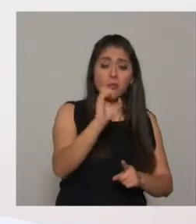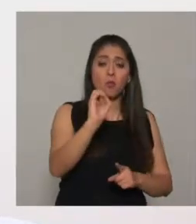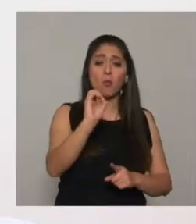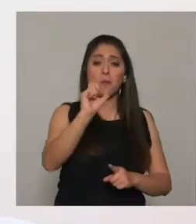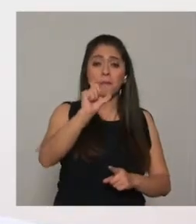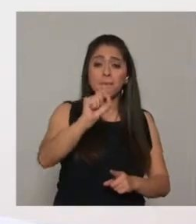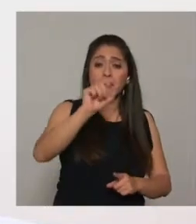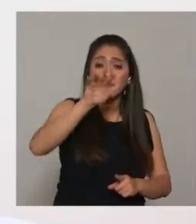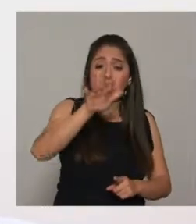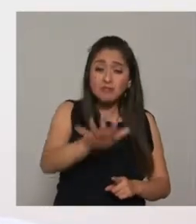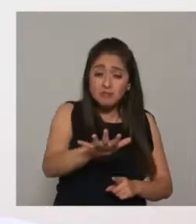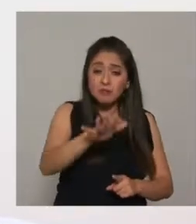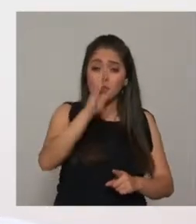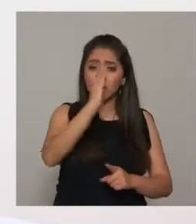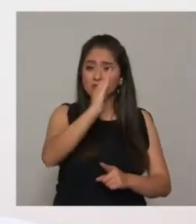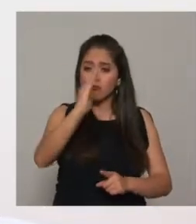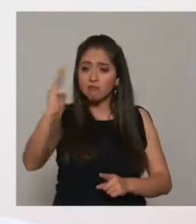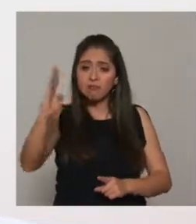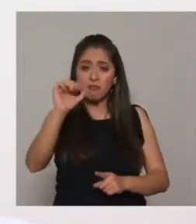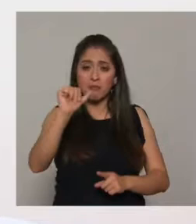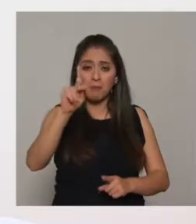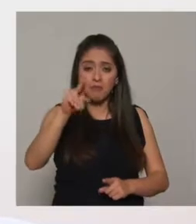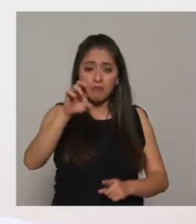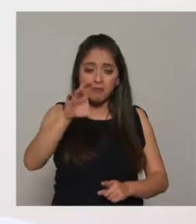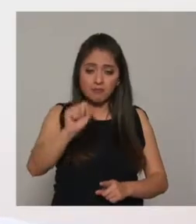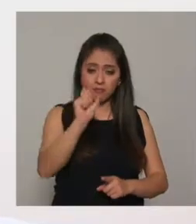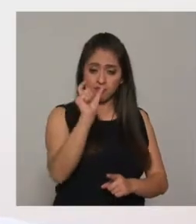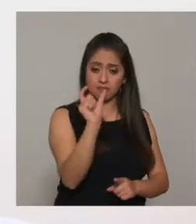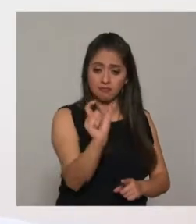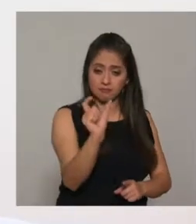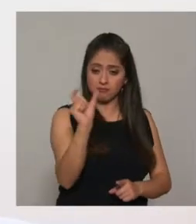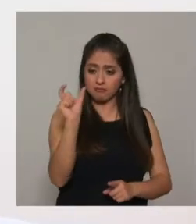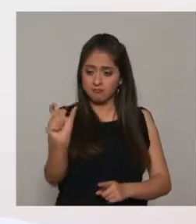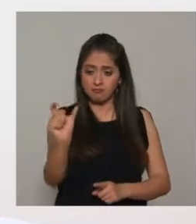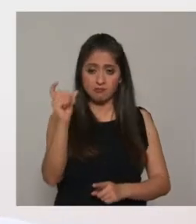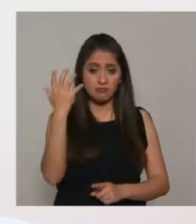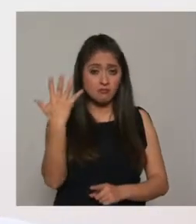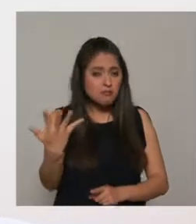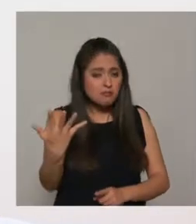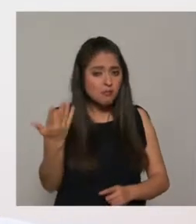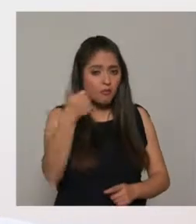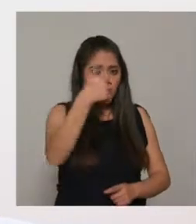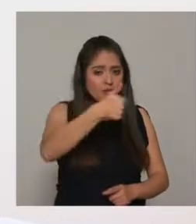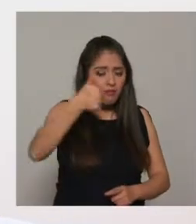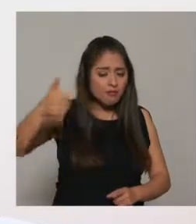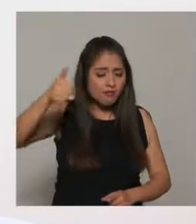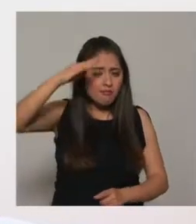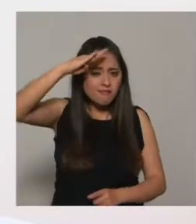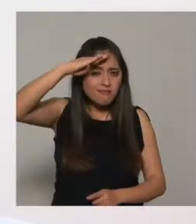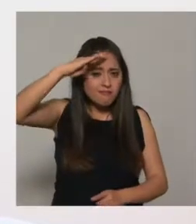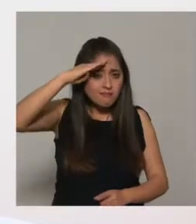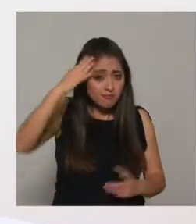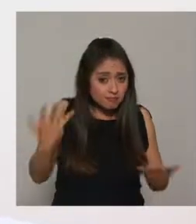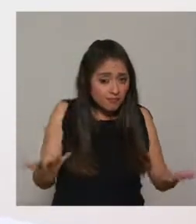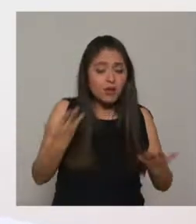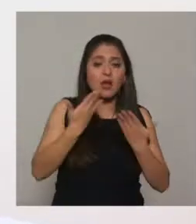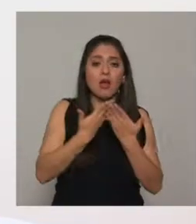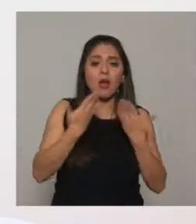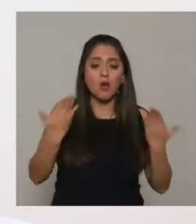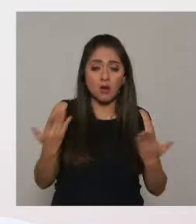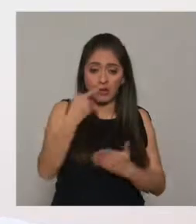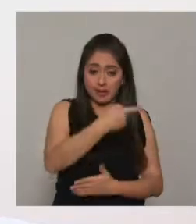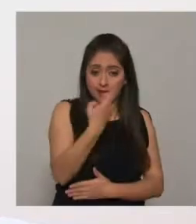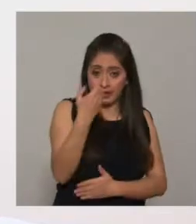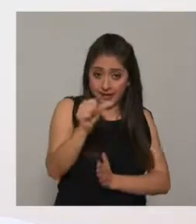apéndices que tienen 5 centímetros de grosor cada apéndice. Entonces, con esta digitalización que vamos a empezar en